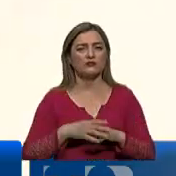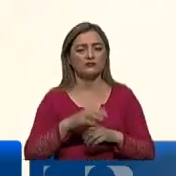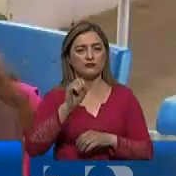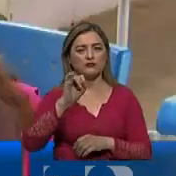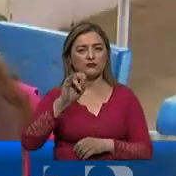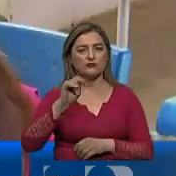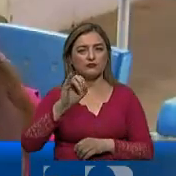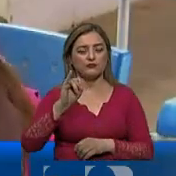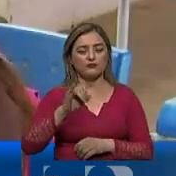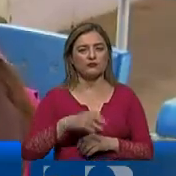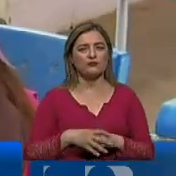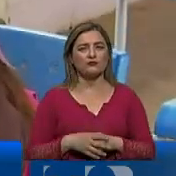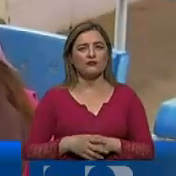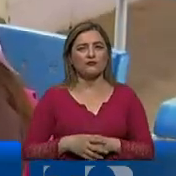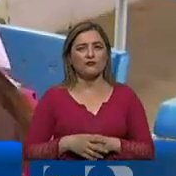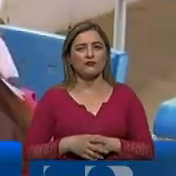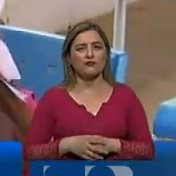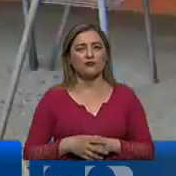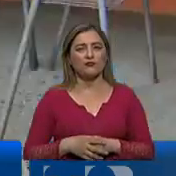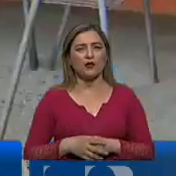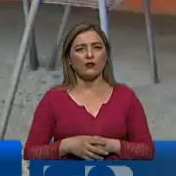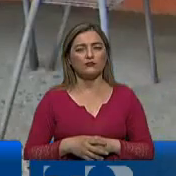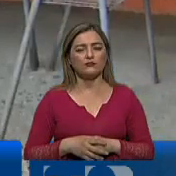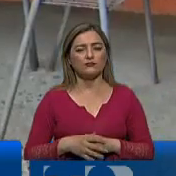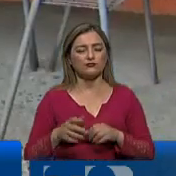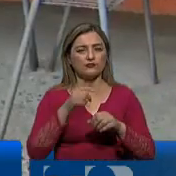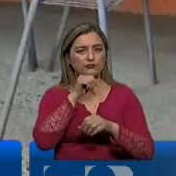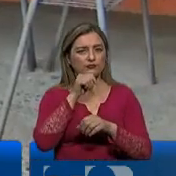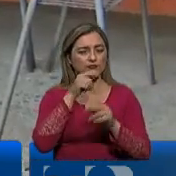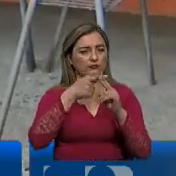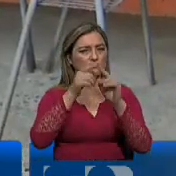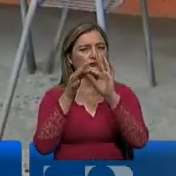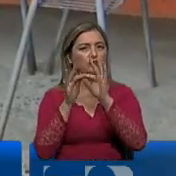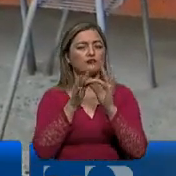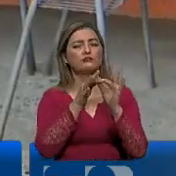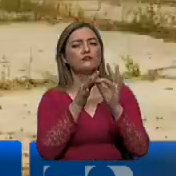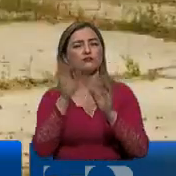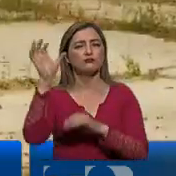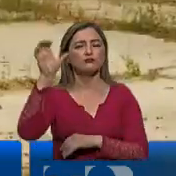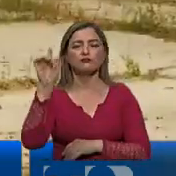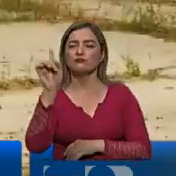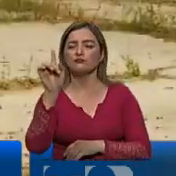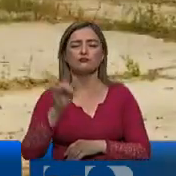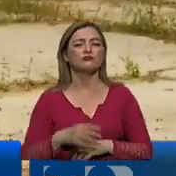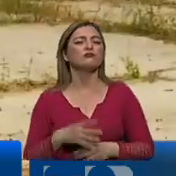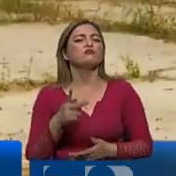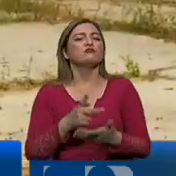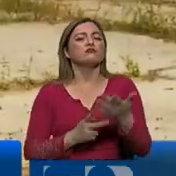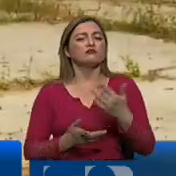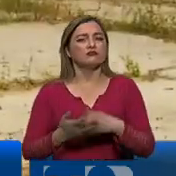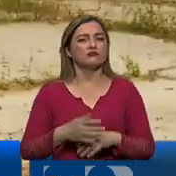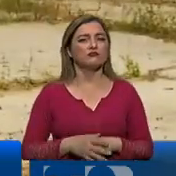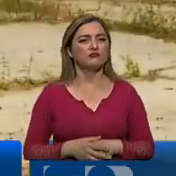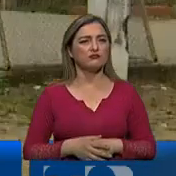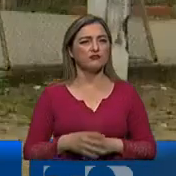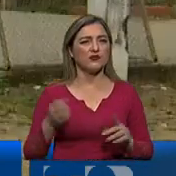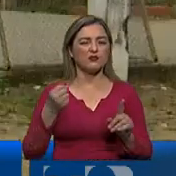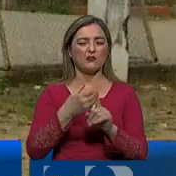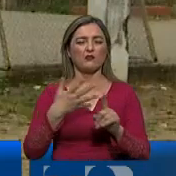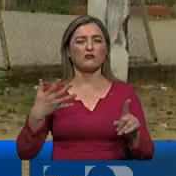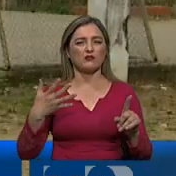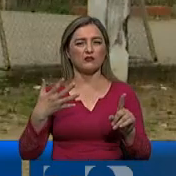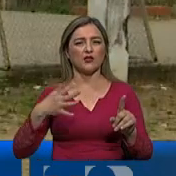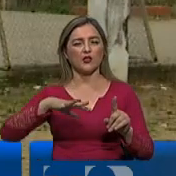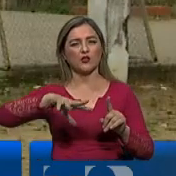Monte Sinaí y que no sería únicamente deterioro por falta de mantenimiento o por el clima, sino que también habrían sido afectadas